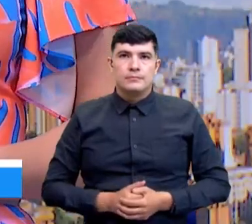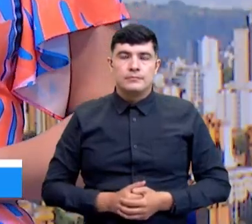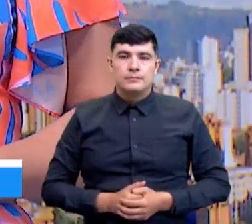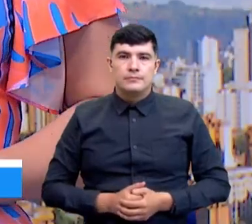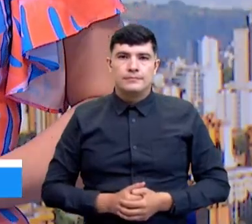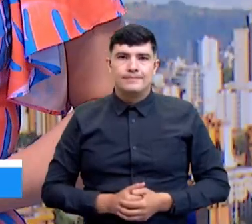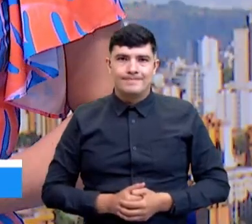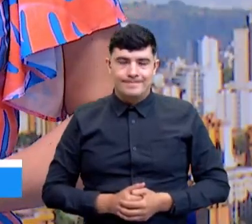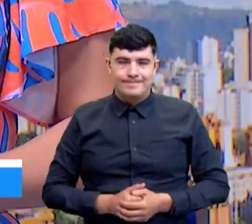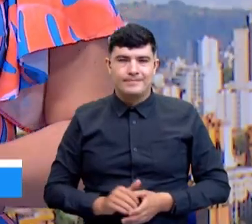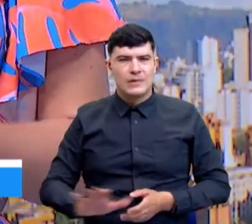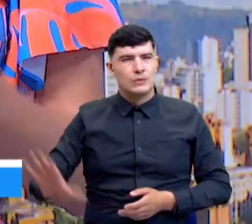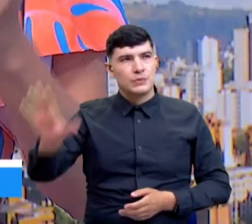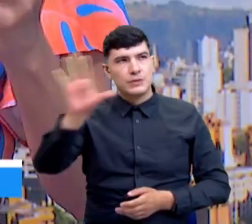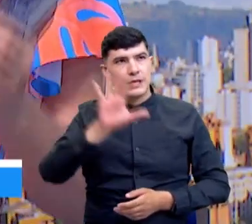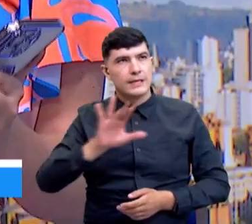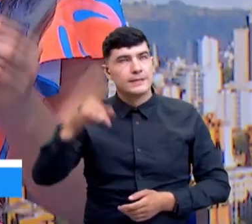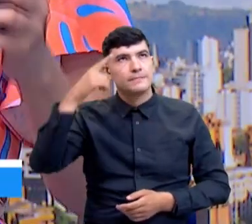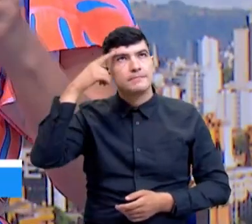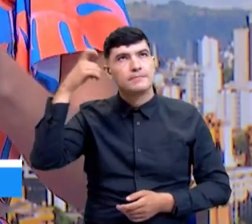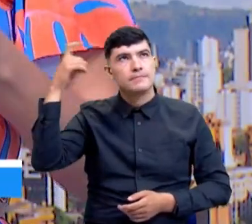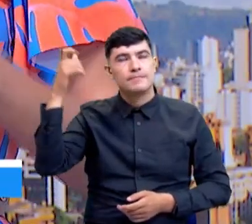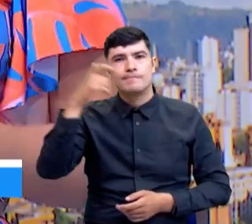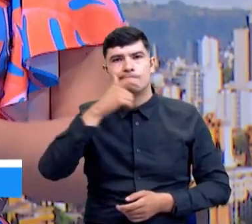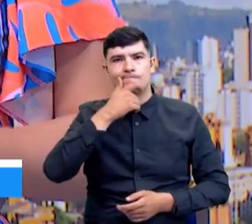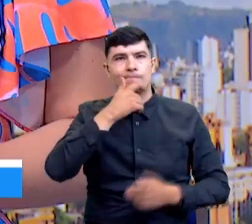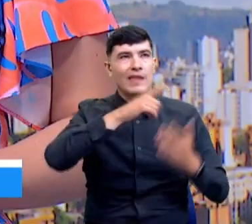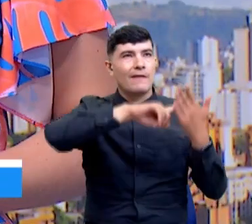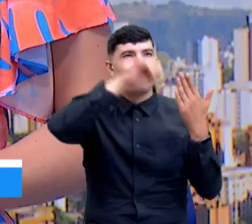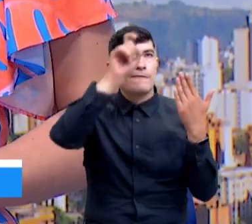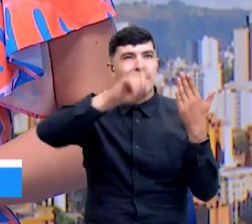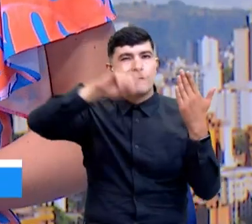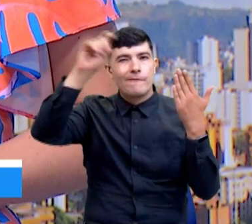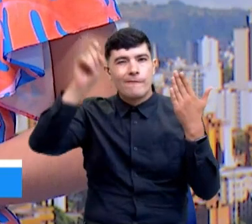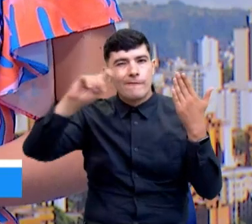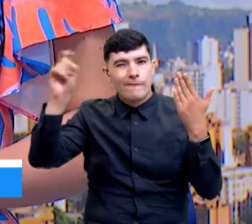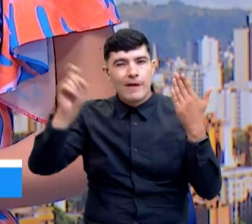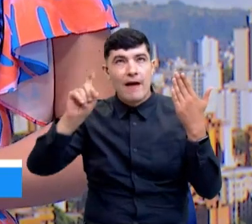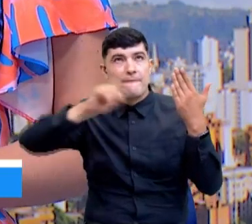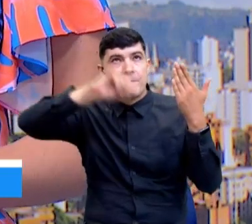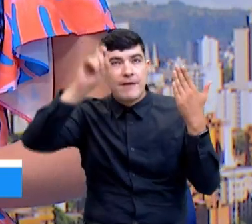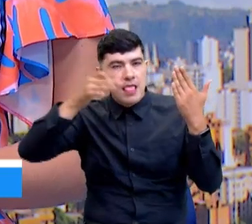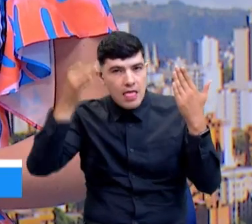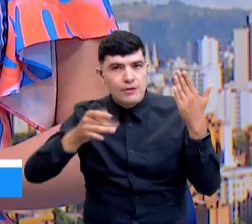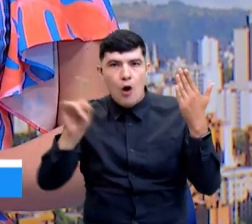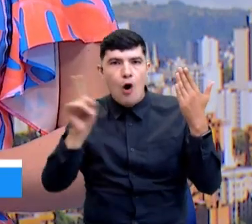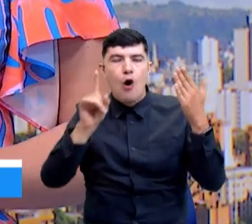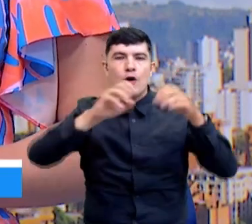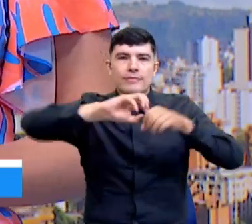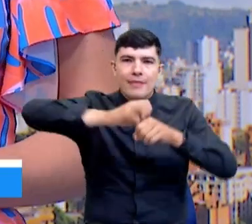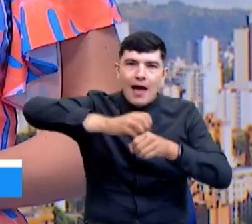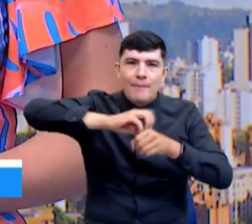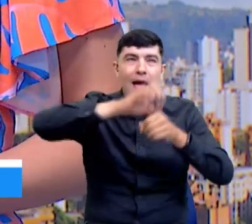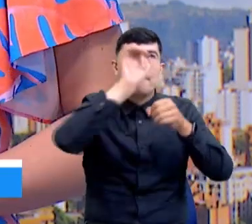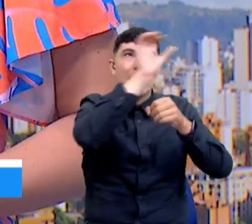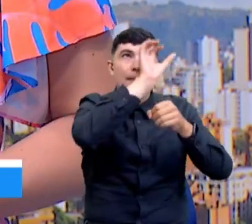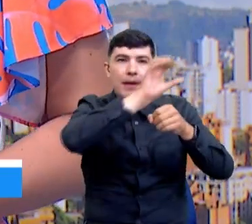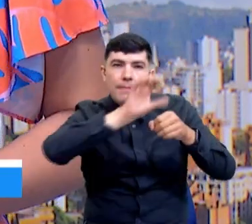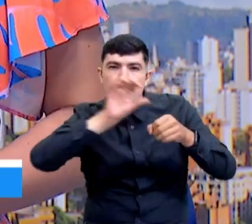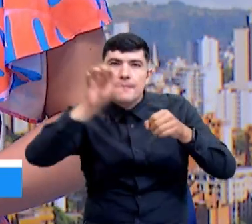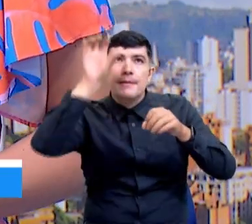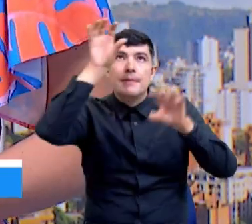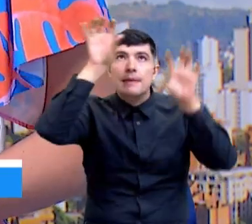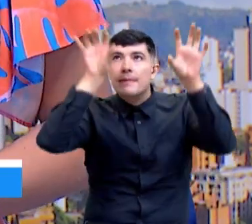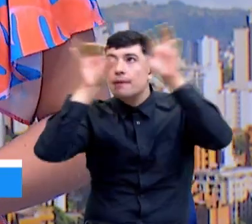Y ustedes se imaginan un graffiti lleno de tapas pues unos jóvenes en la ciudad de Cúcuta están en este